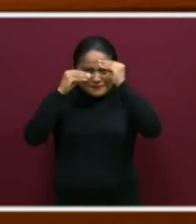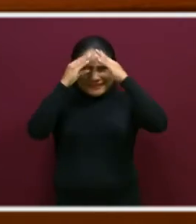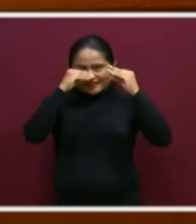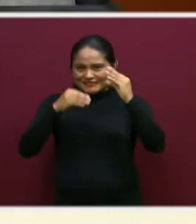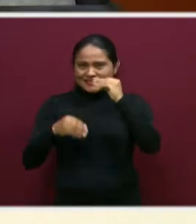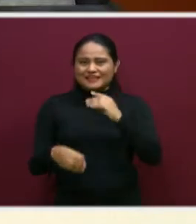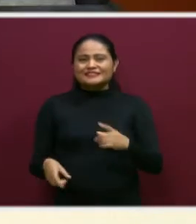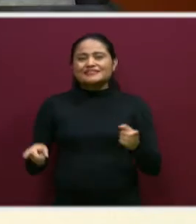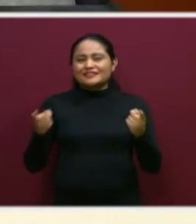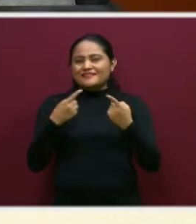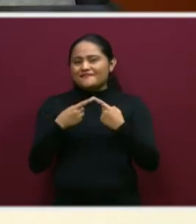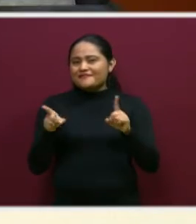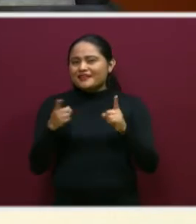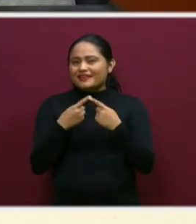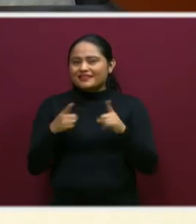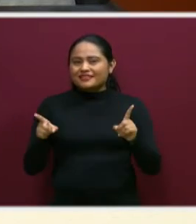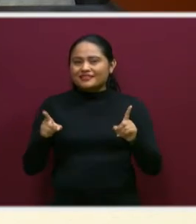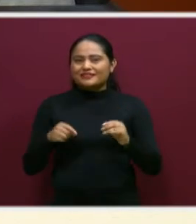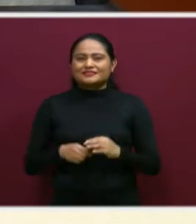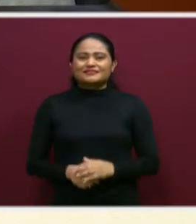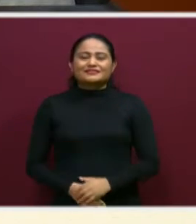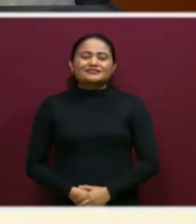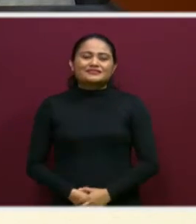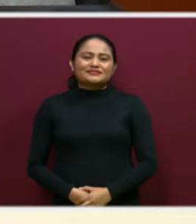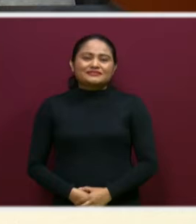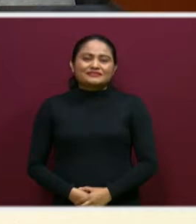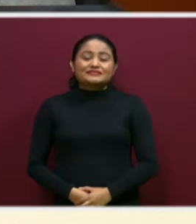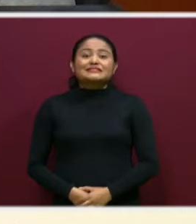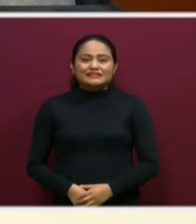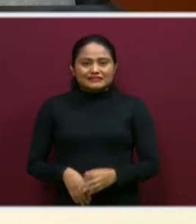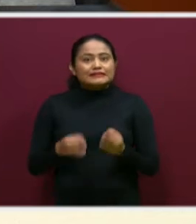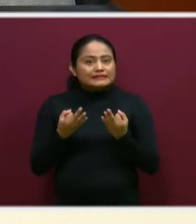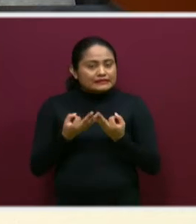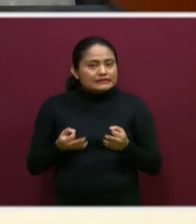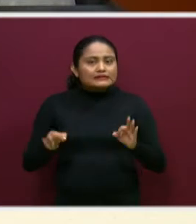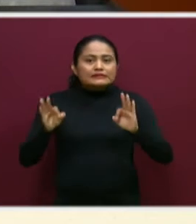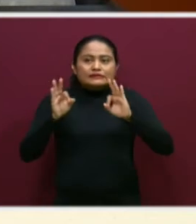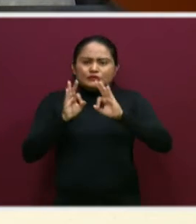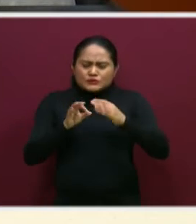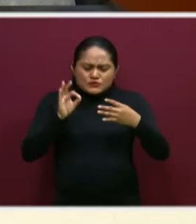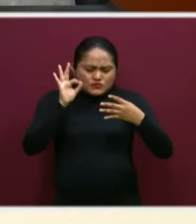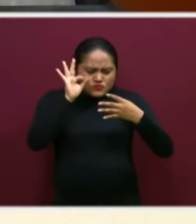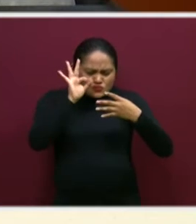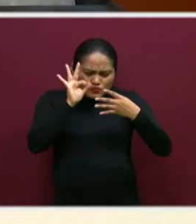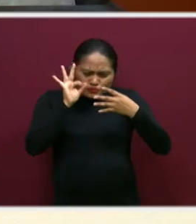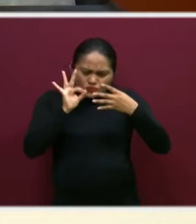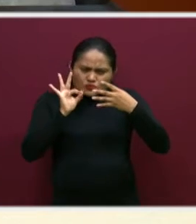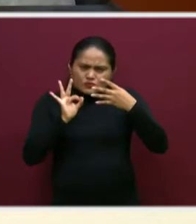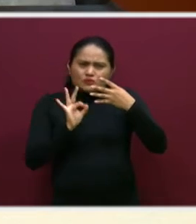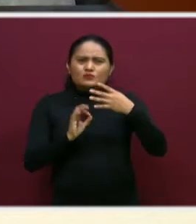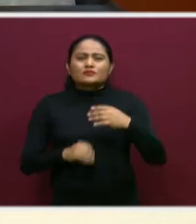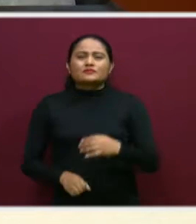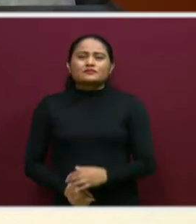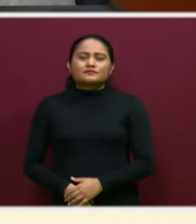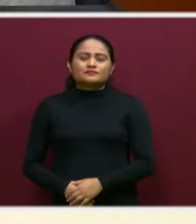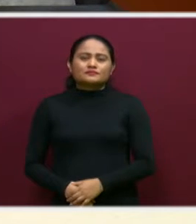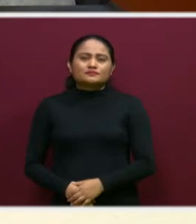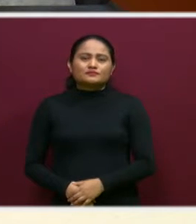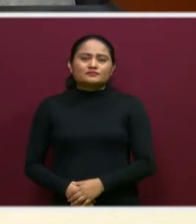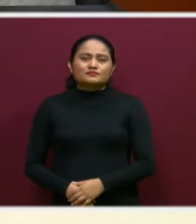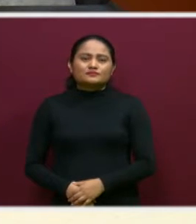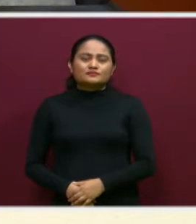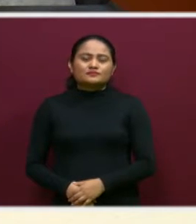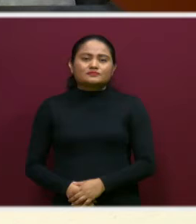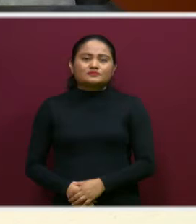de otra forma y eso es lo más importante detallar lo que no solamente un aula con un